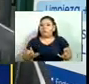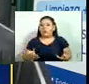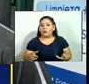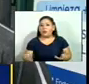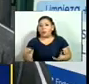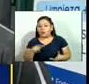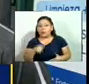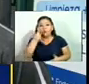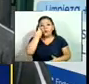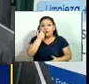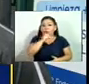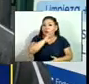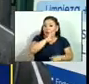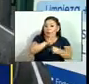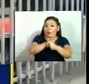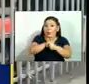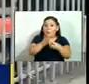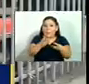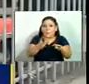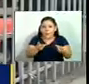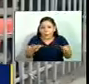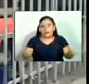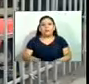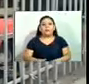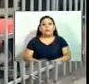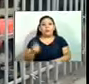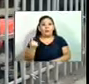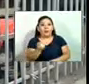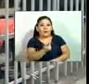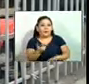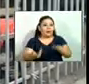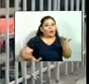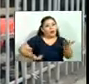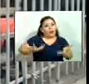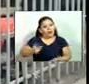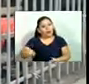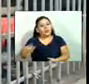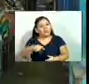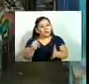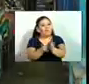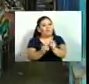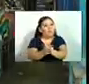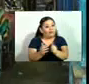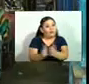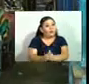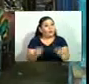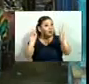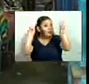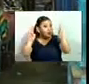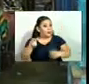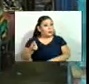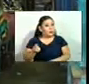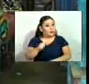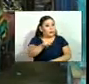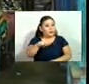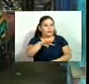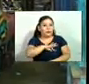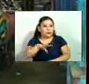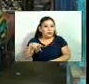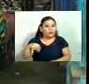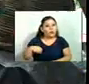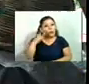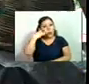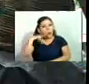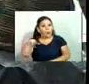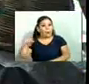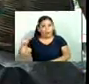enfermedad vaya reduciendo. Comerciantes sostienen que estas medidas afectarán más la economía de muchas familias, como en